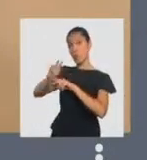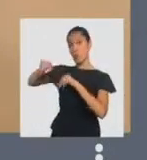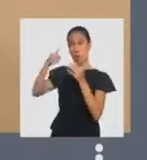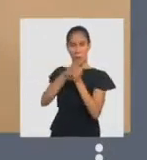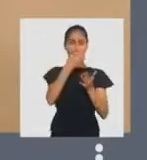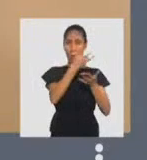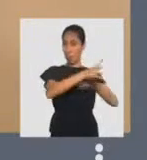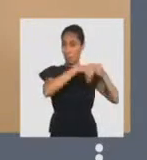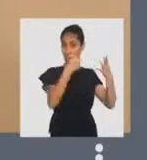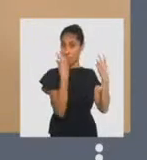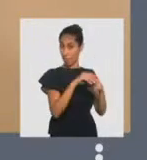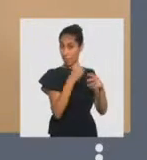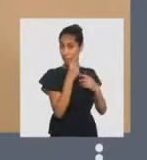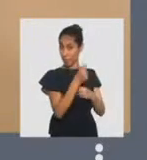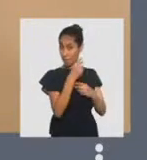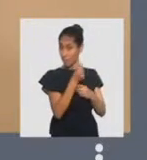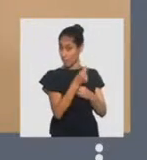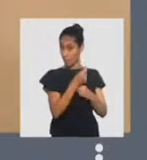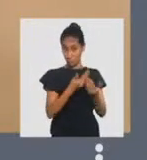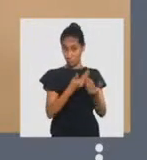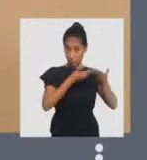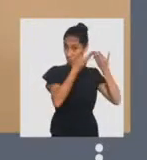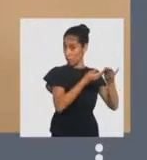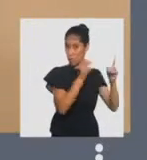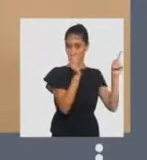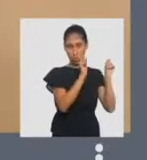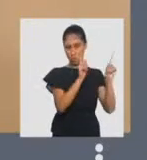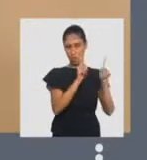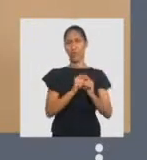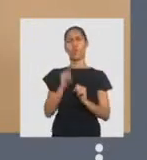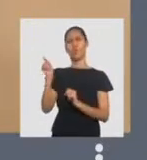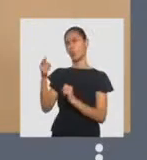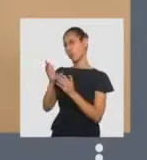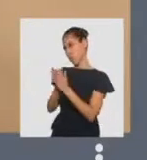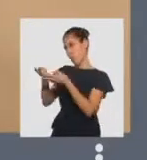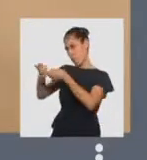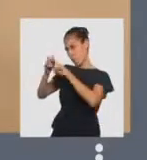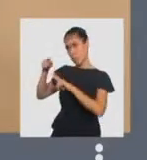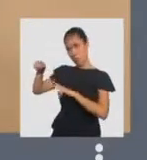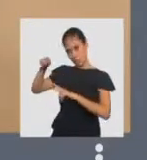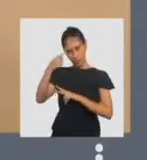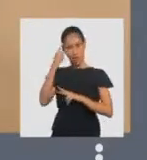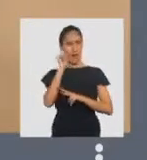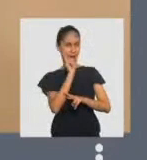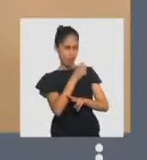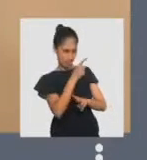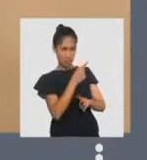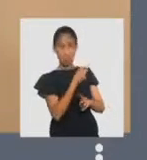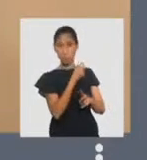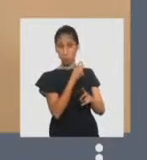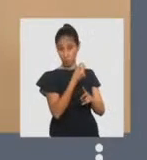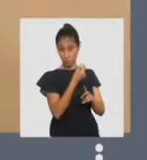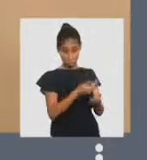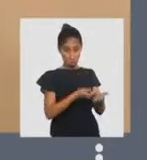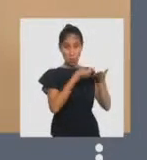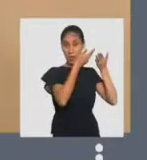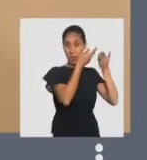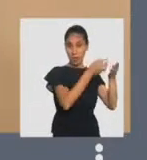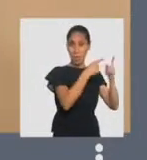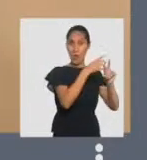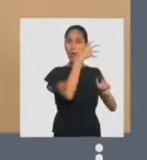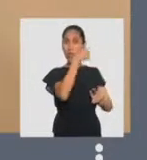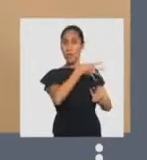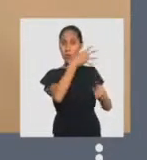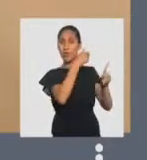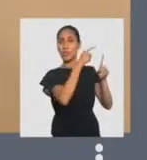sino que podrá utilizarla según las necesidades de cada momento, utilizando una cuenta o